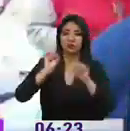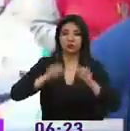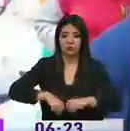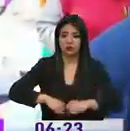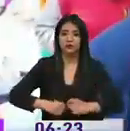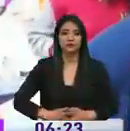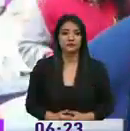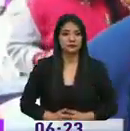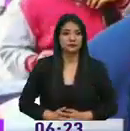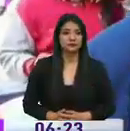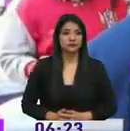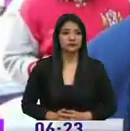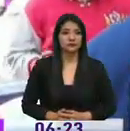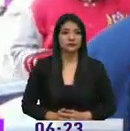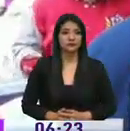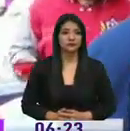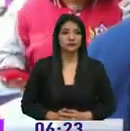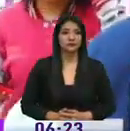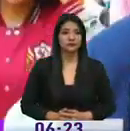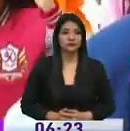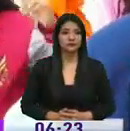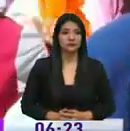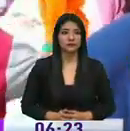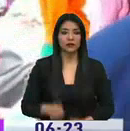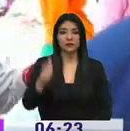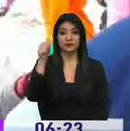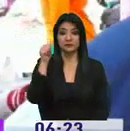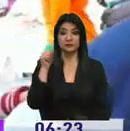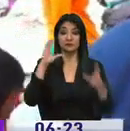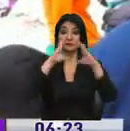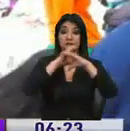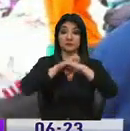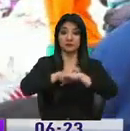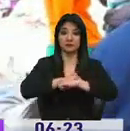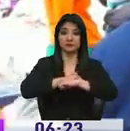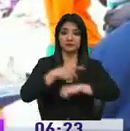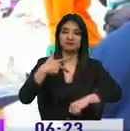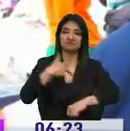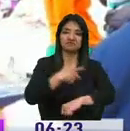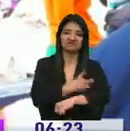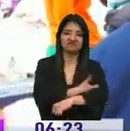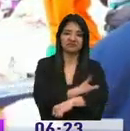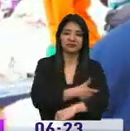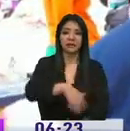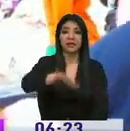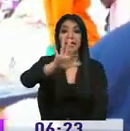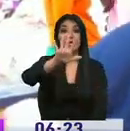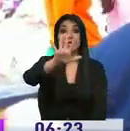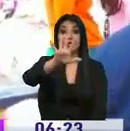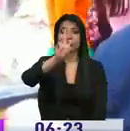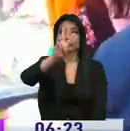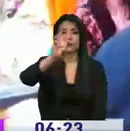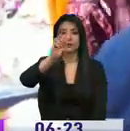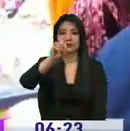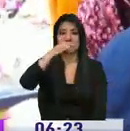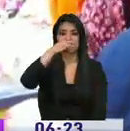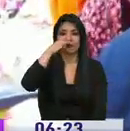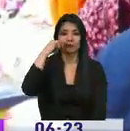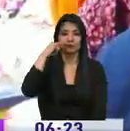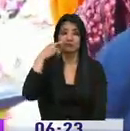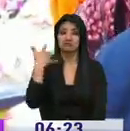hemos logrado en la noche de ayer vacunar a 560 niños, que es un número